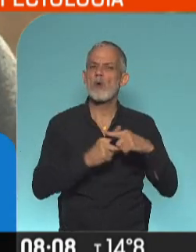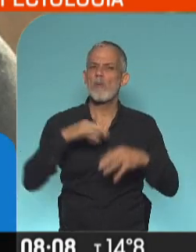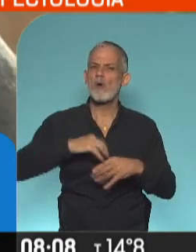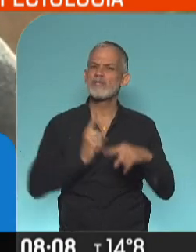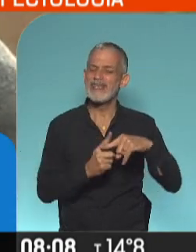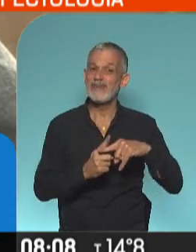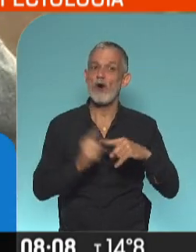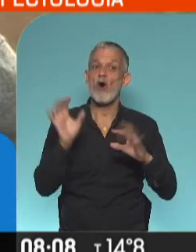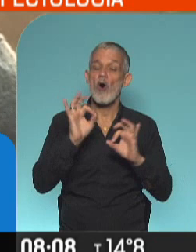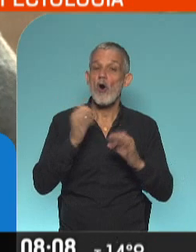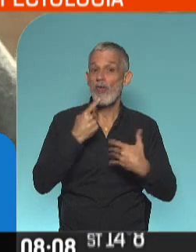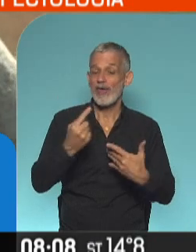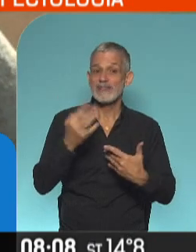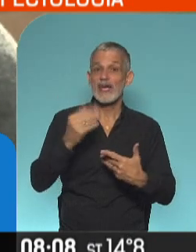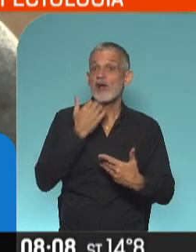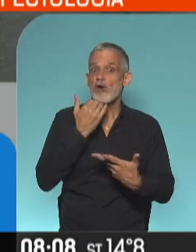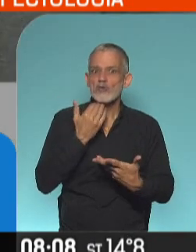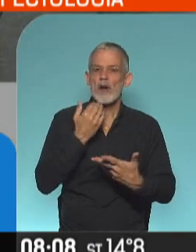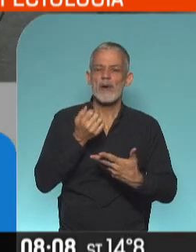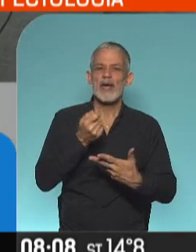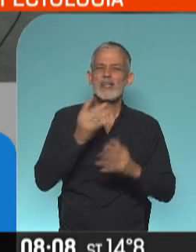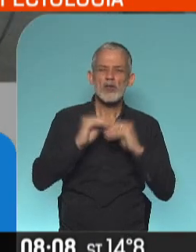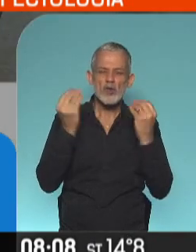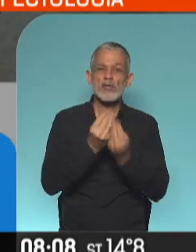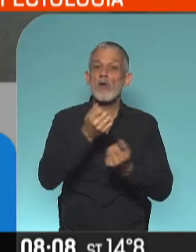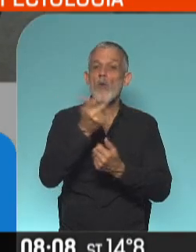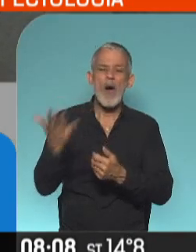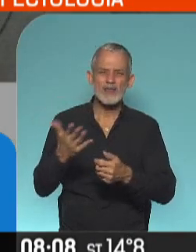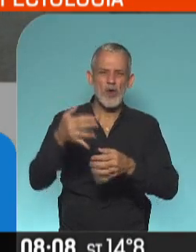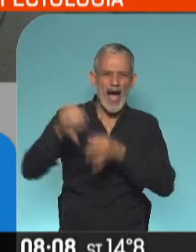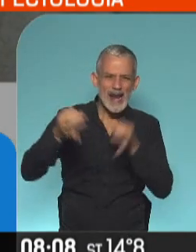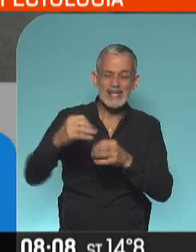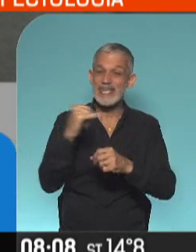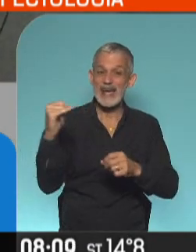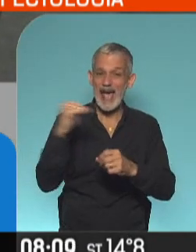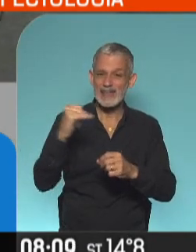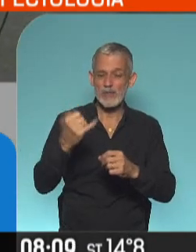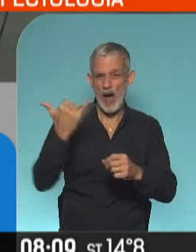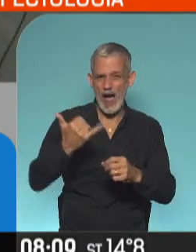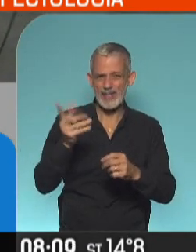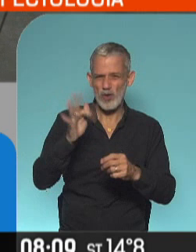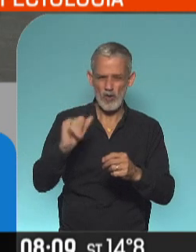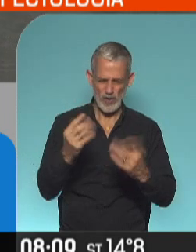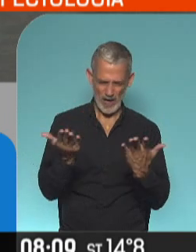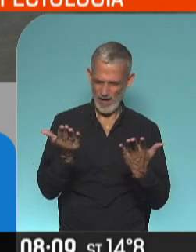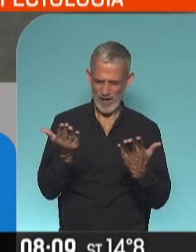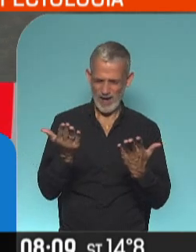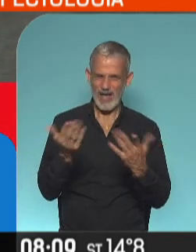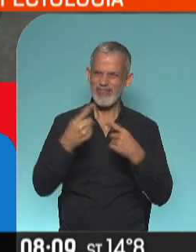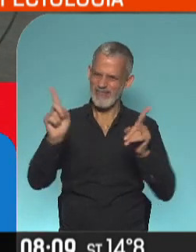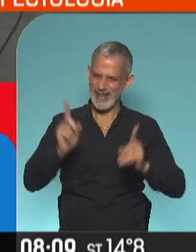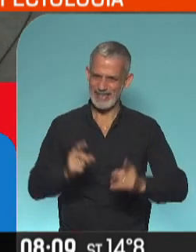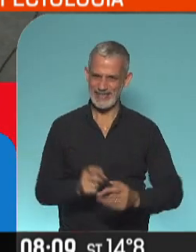que tiene, que decir que uno no sabe en total cuántas pruebas negativas se hacen en el día. No tiene el mismo impacto esa